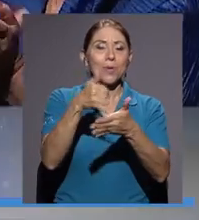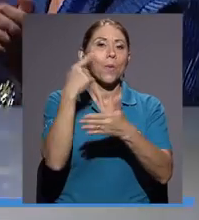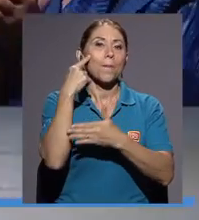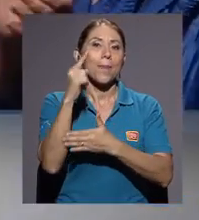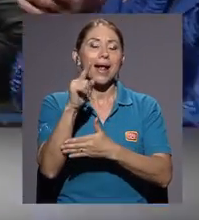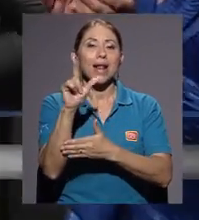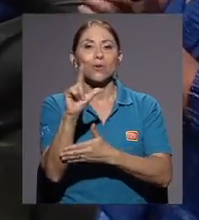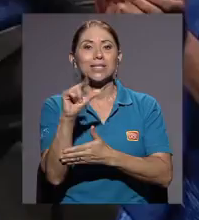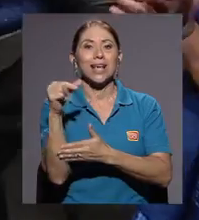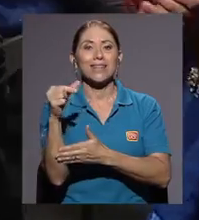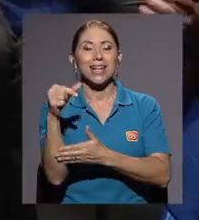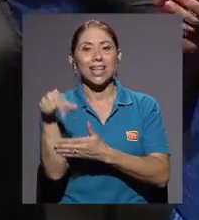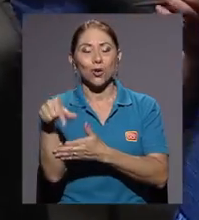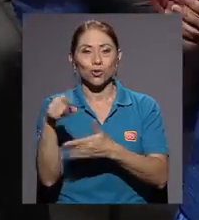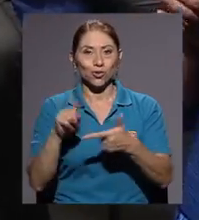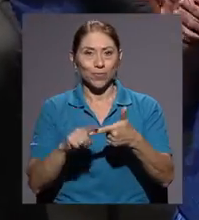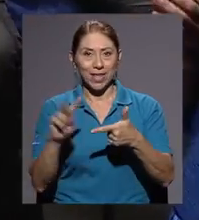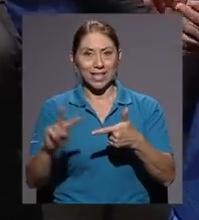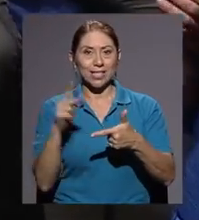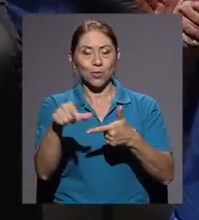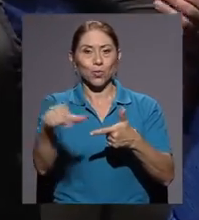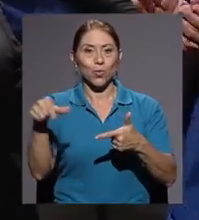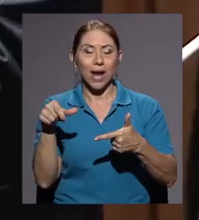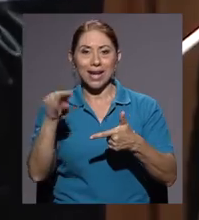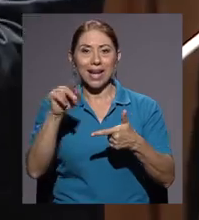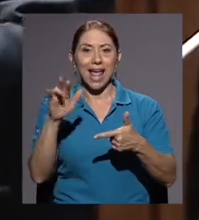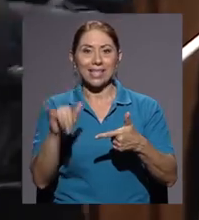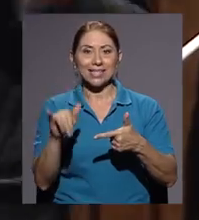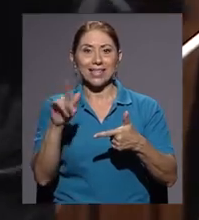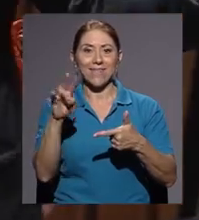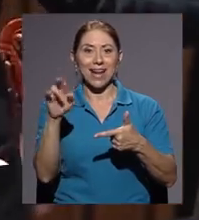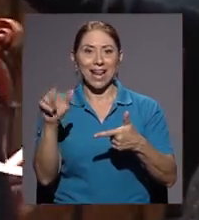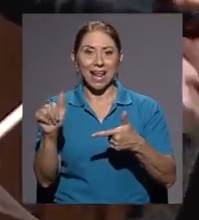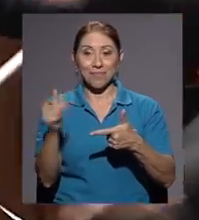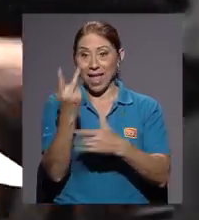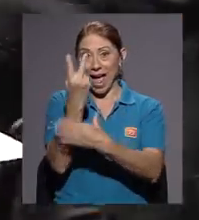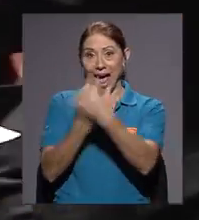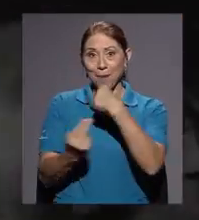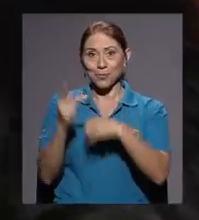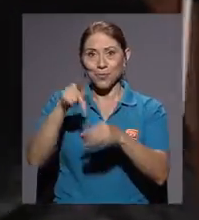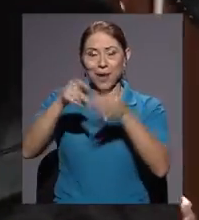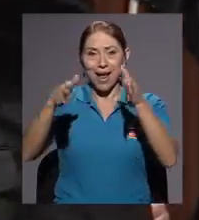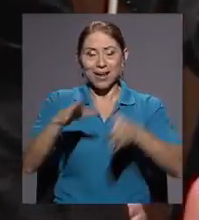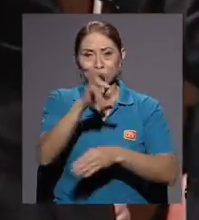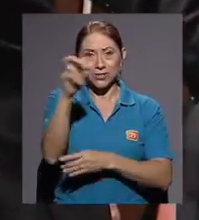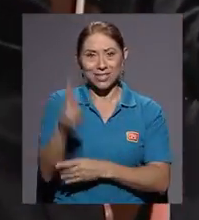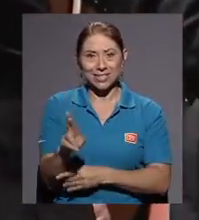y el segundo para la soprano Nancy Varela, ambos participantes de Costa Rica.